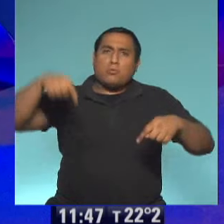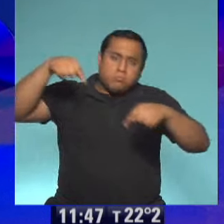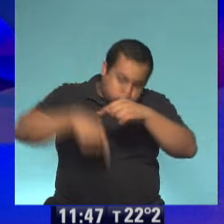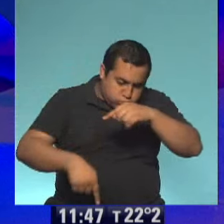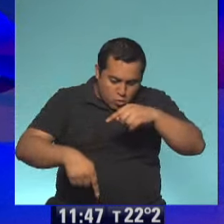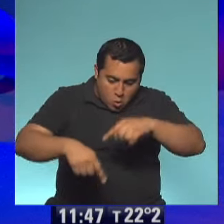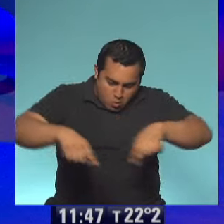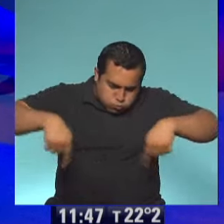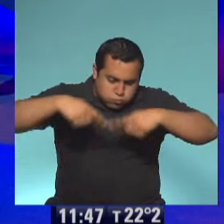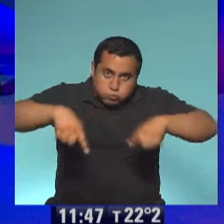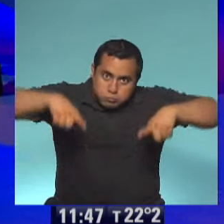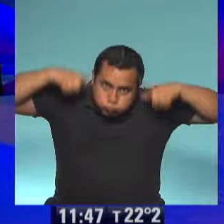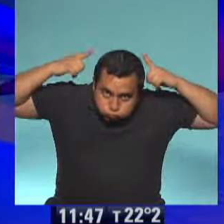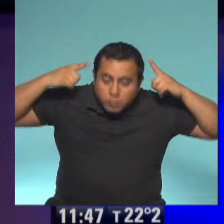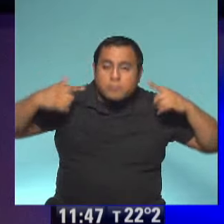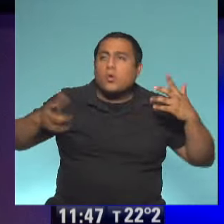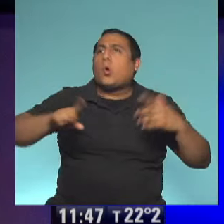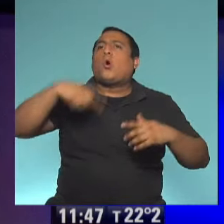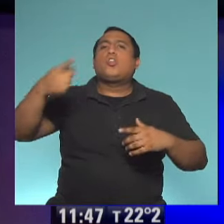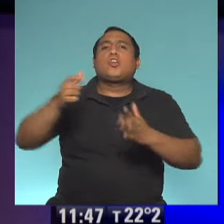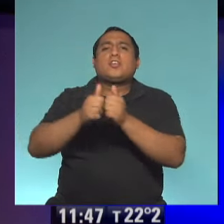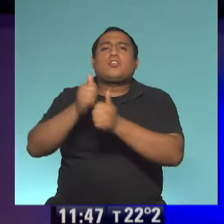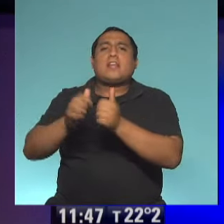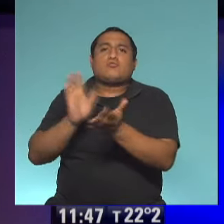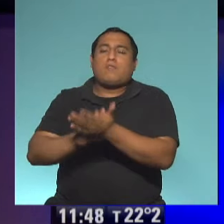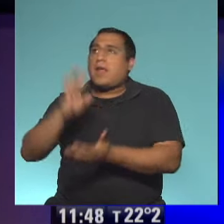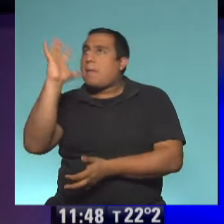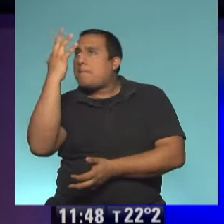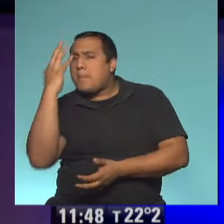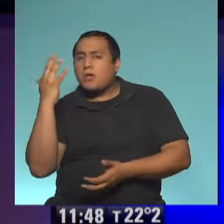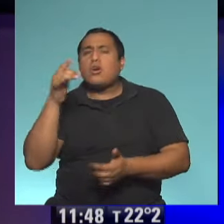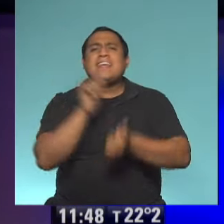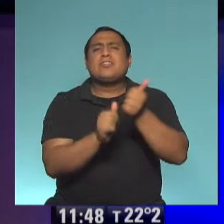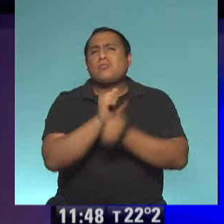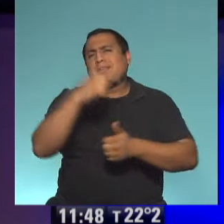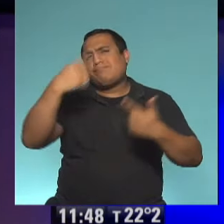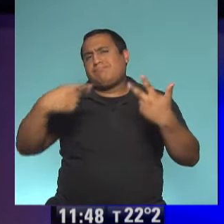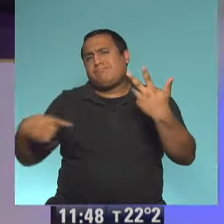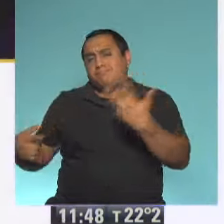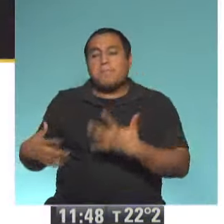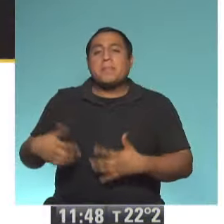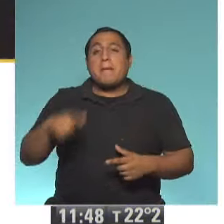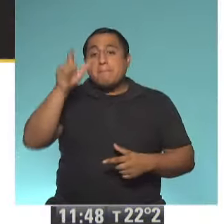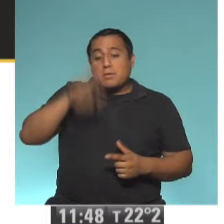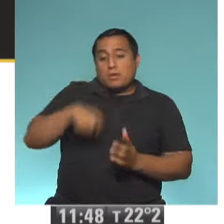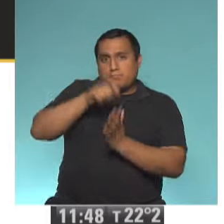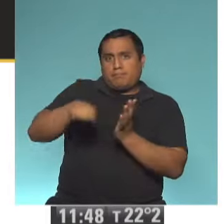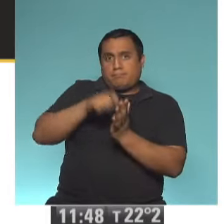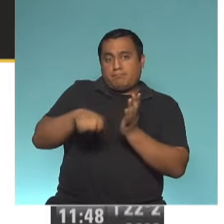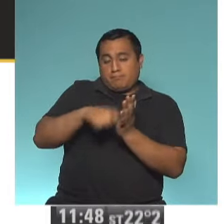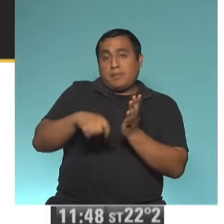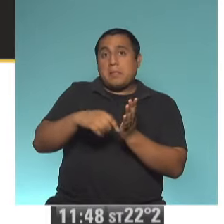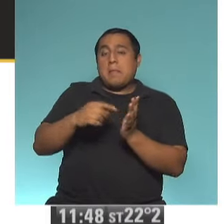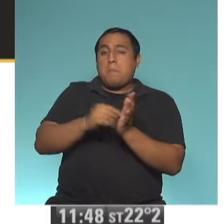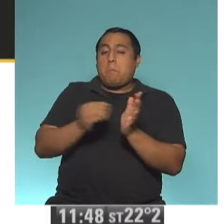agranda y se achica. Y hay un espejo también en la otra historia. Y también hay varias historias en las que el autor aparece adentro de la